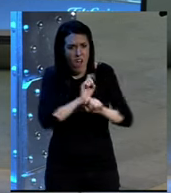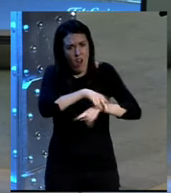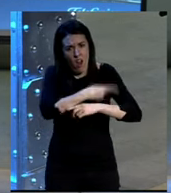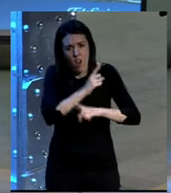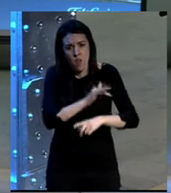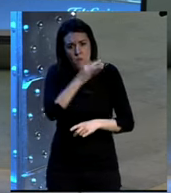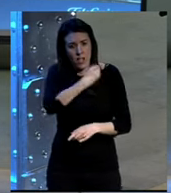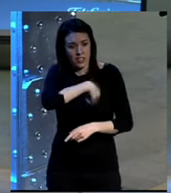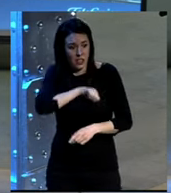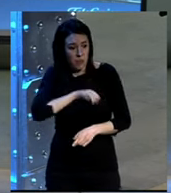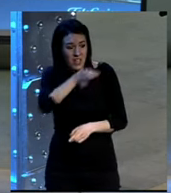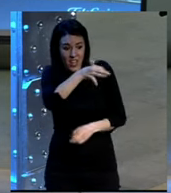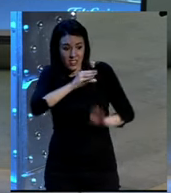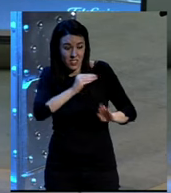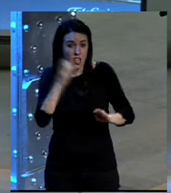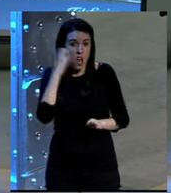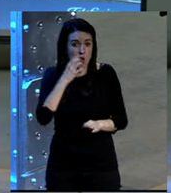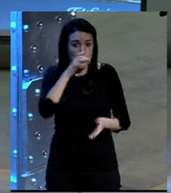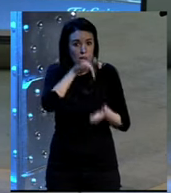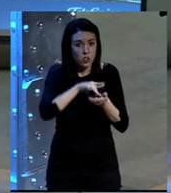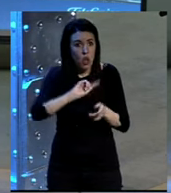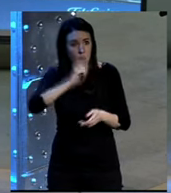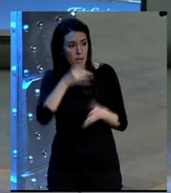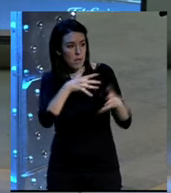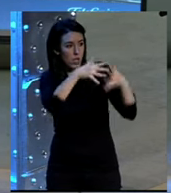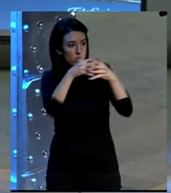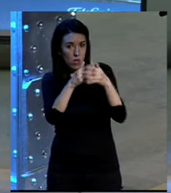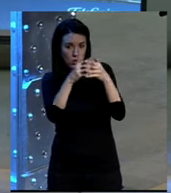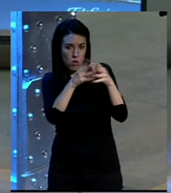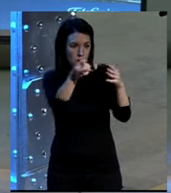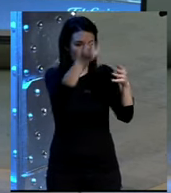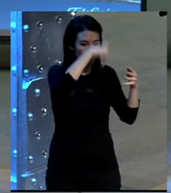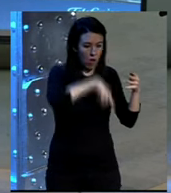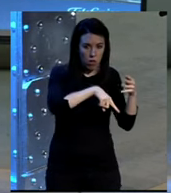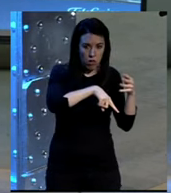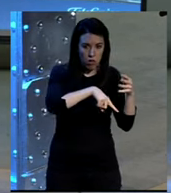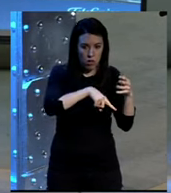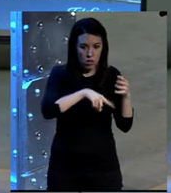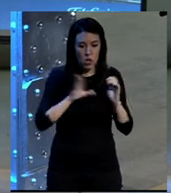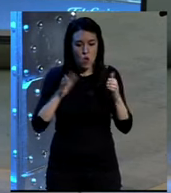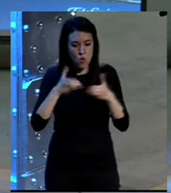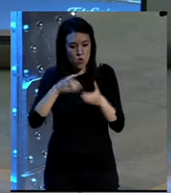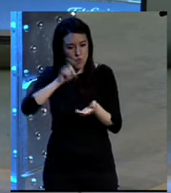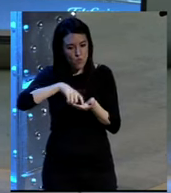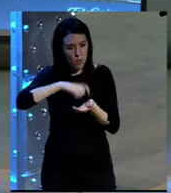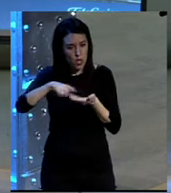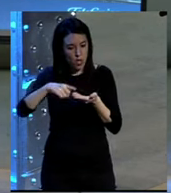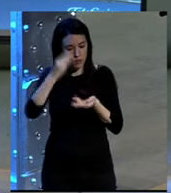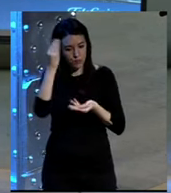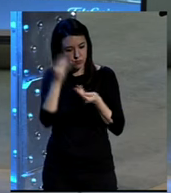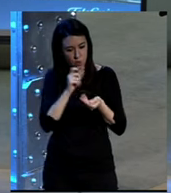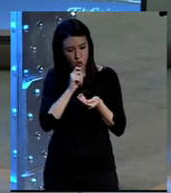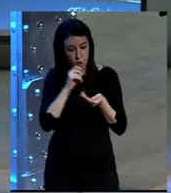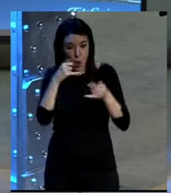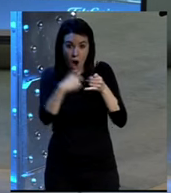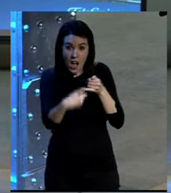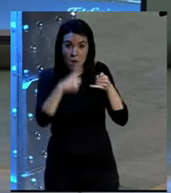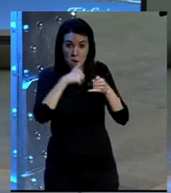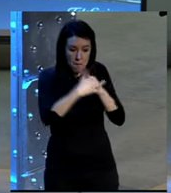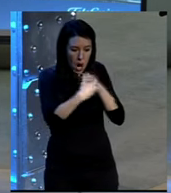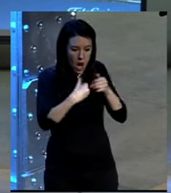España con la isla de Cuba pasaran por Estados Unidos, el cuerpo de telégrafos se plantea construir un cable submarino